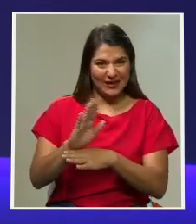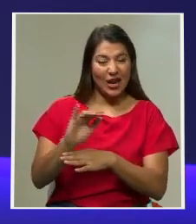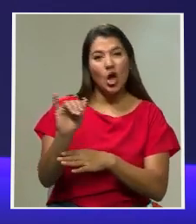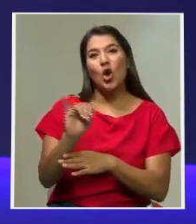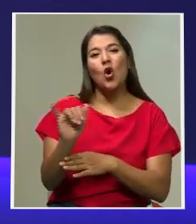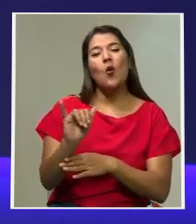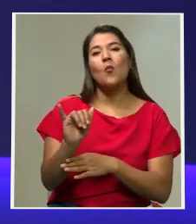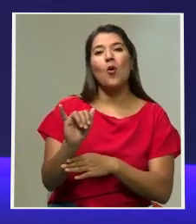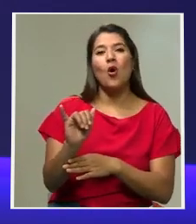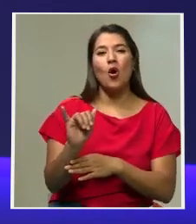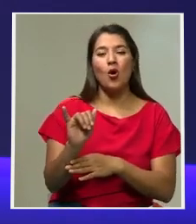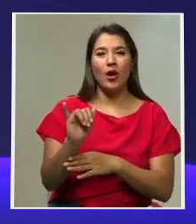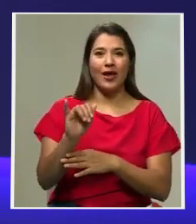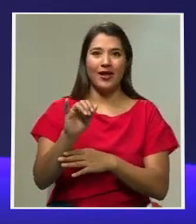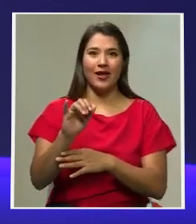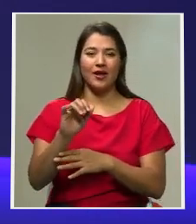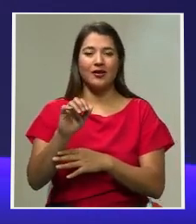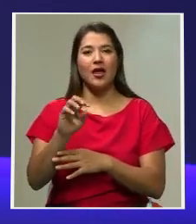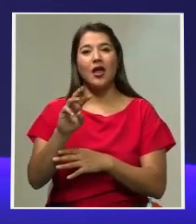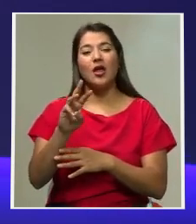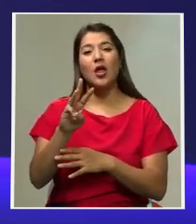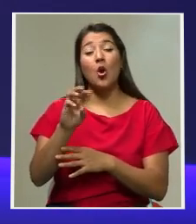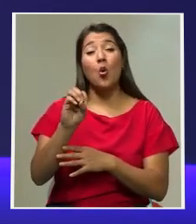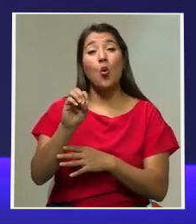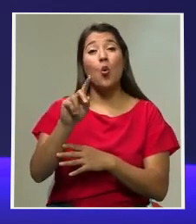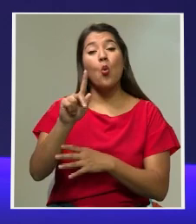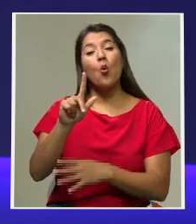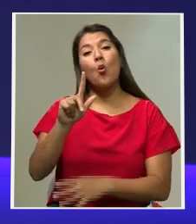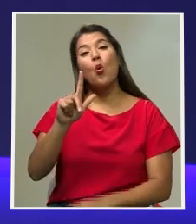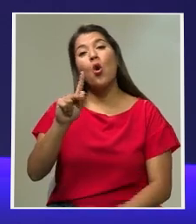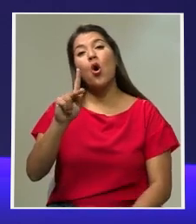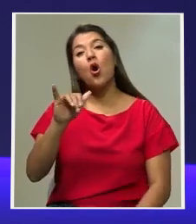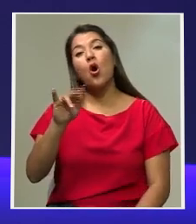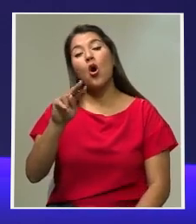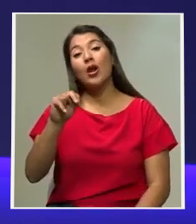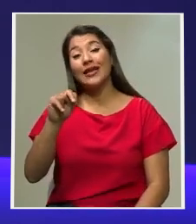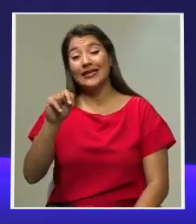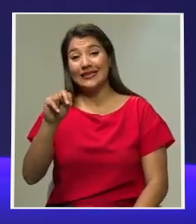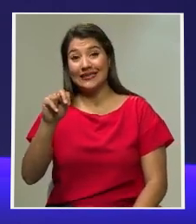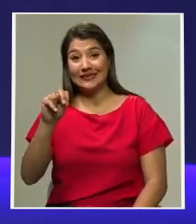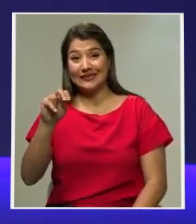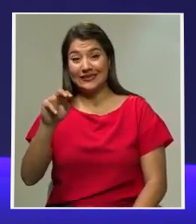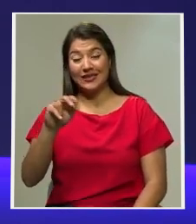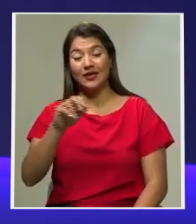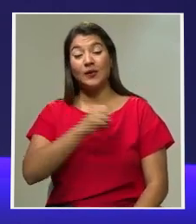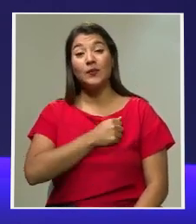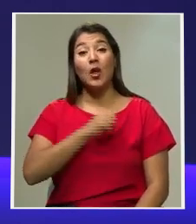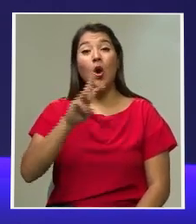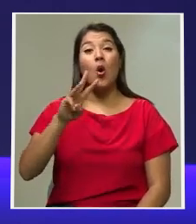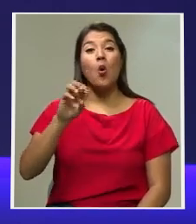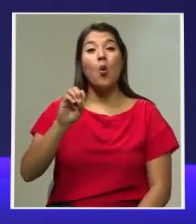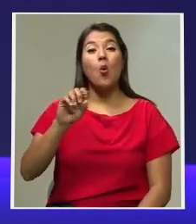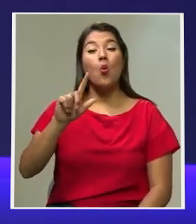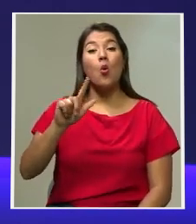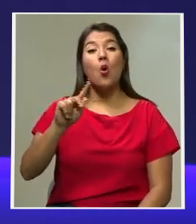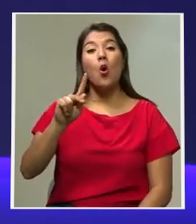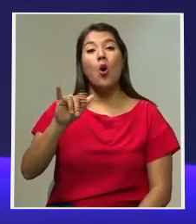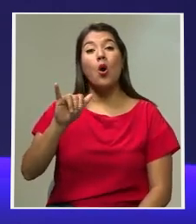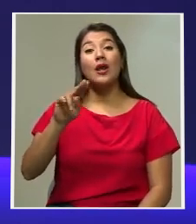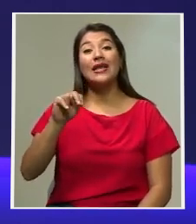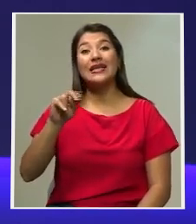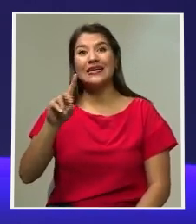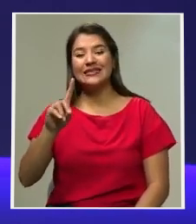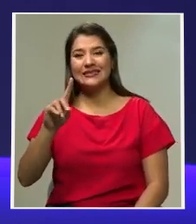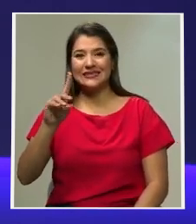Thrones o House of Cards. Para conversar sobre lo loco que nos vuelven las series, invité a